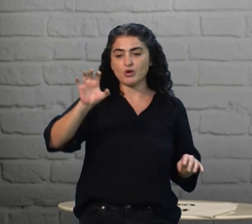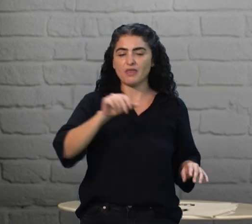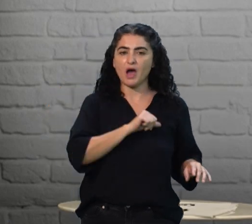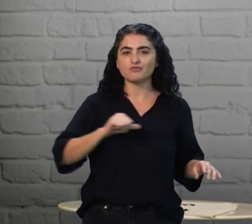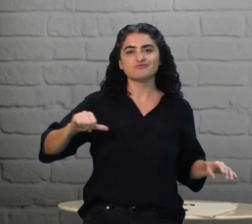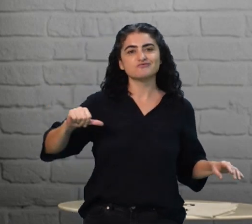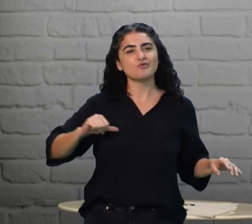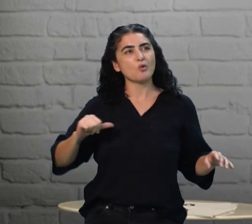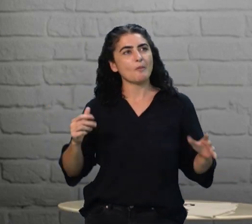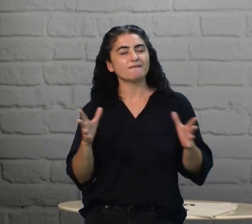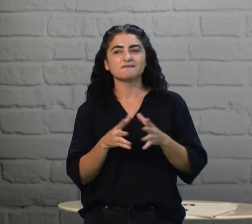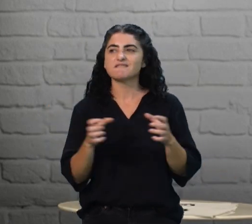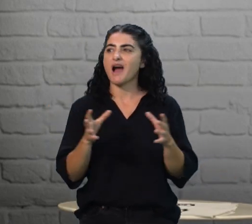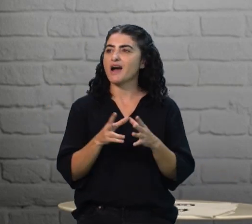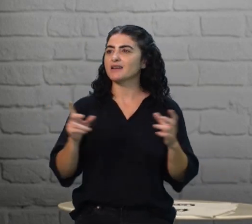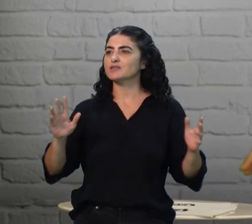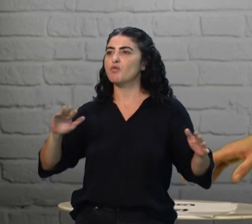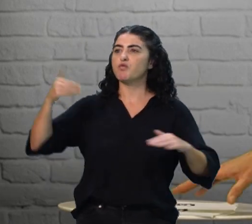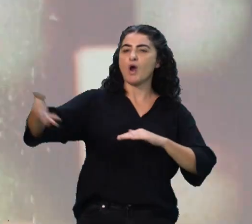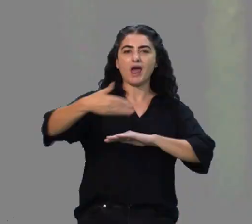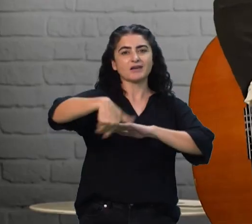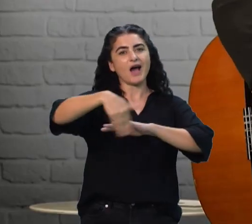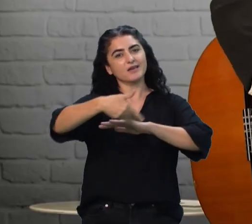invita a a salir y a compartir